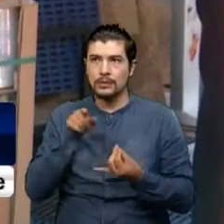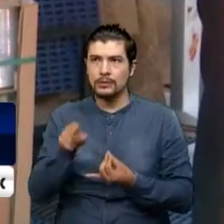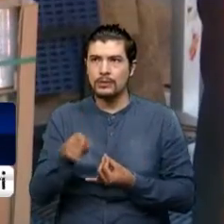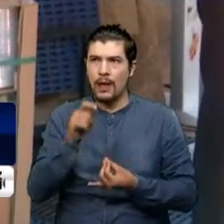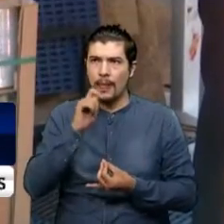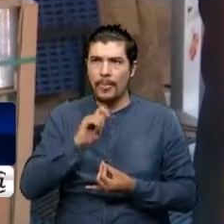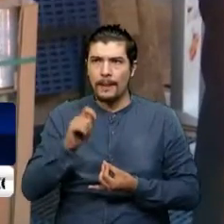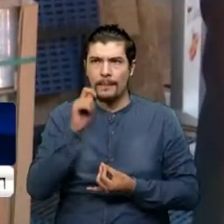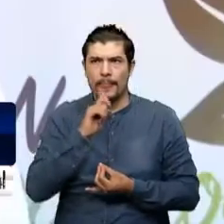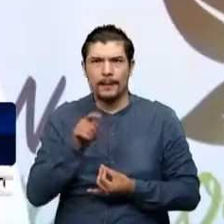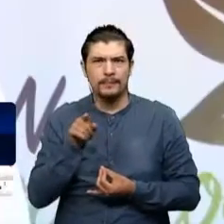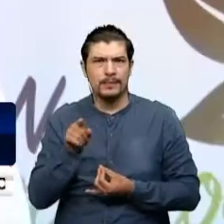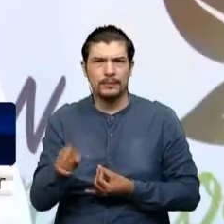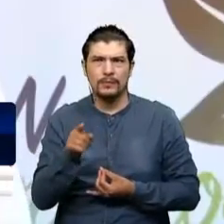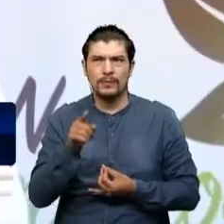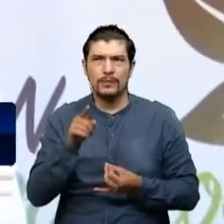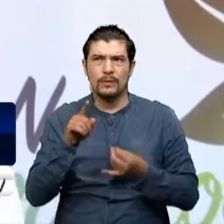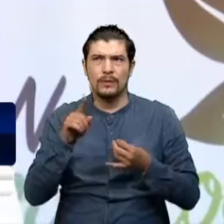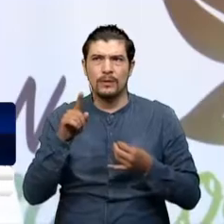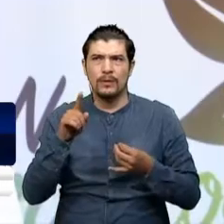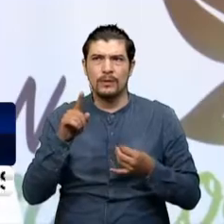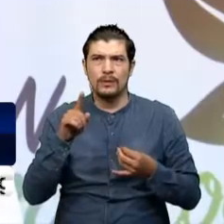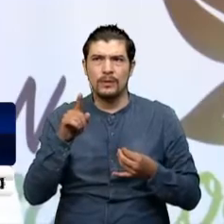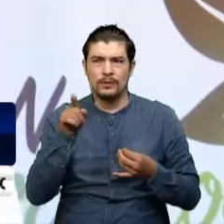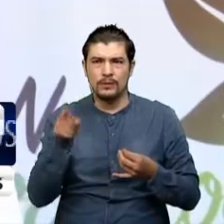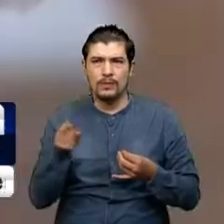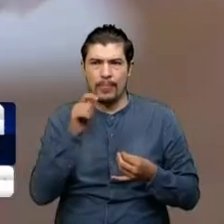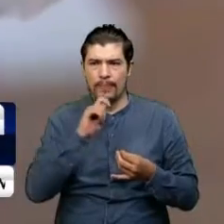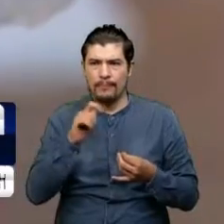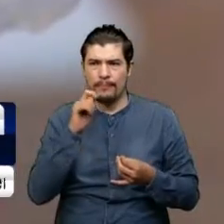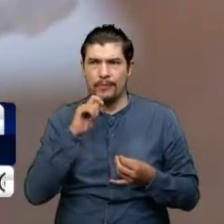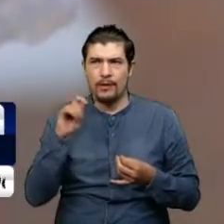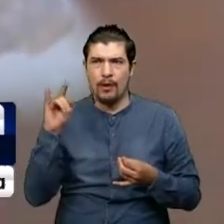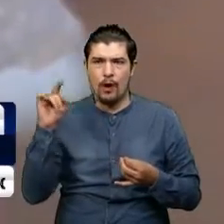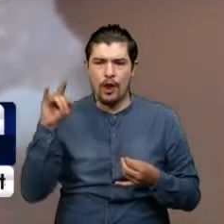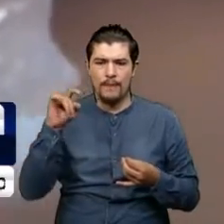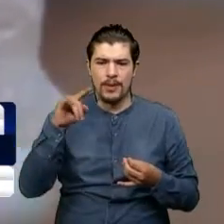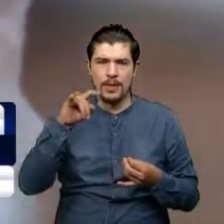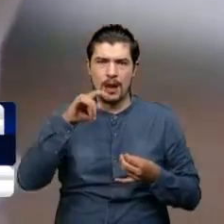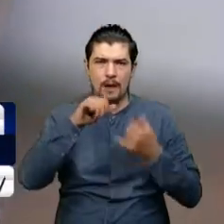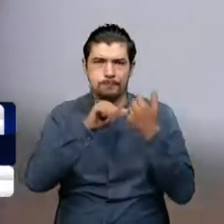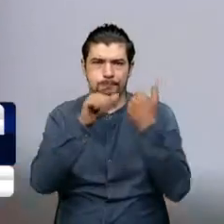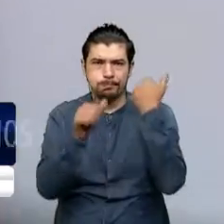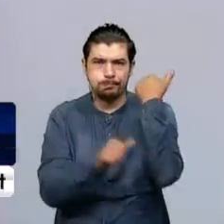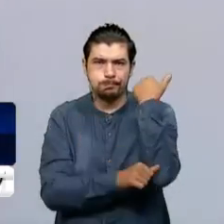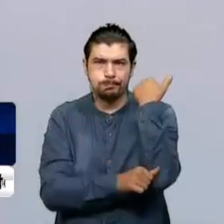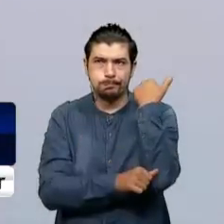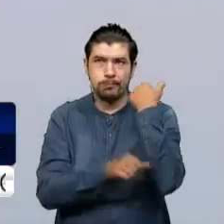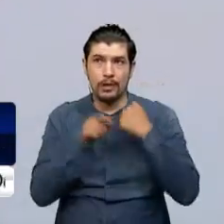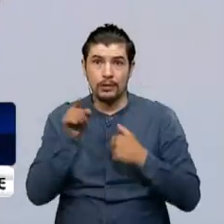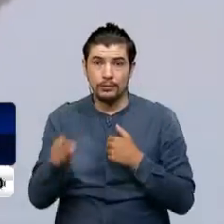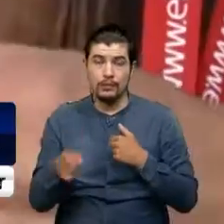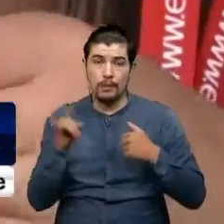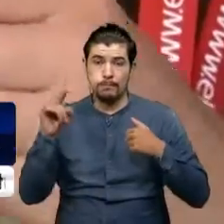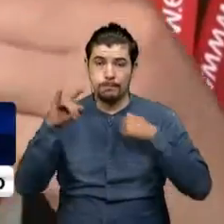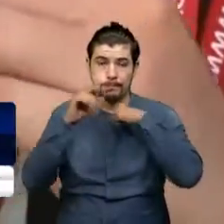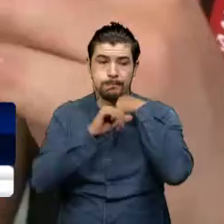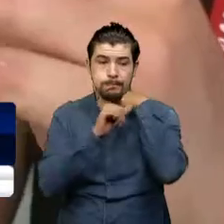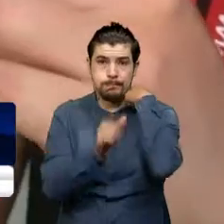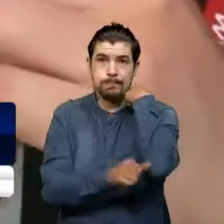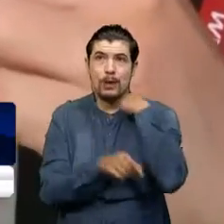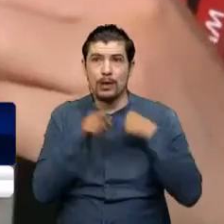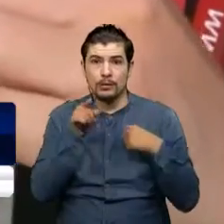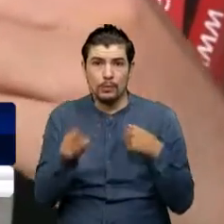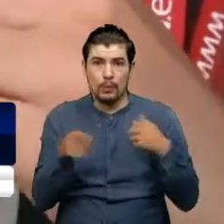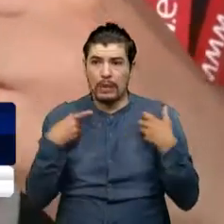culona. No puede ser cualquier hormiga, tiene que ser una hormiga completamente especial,